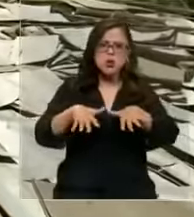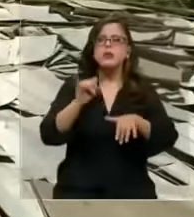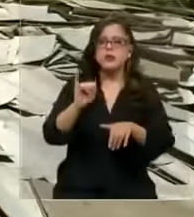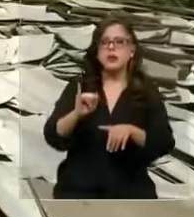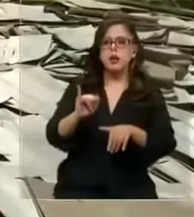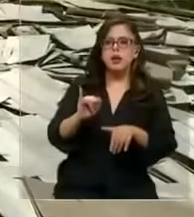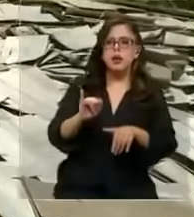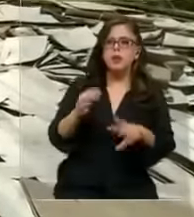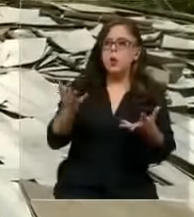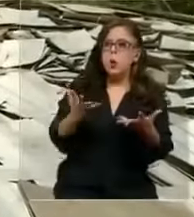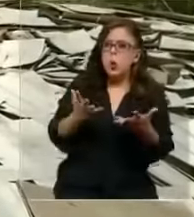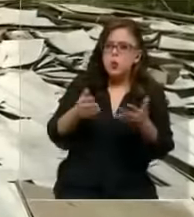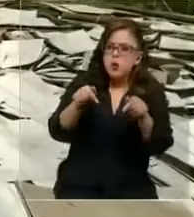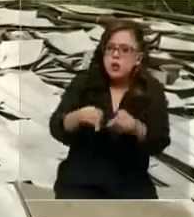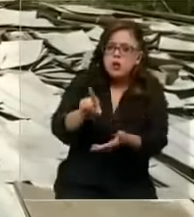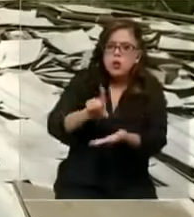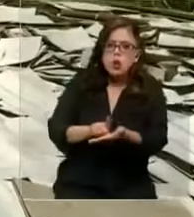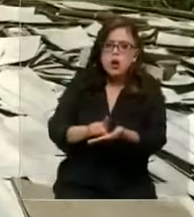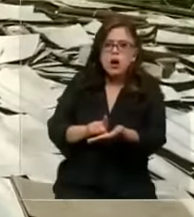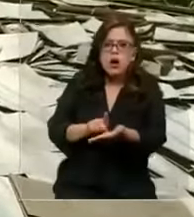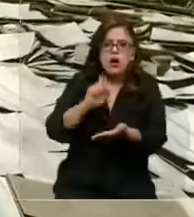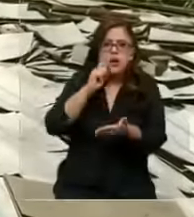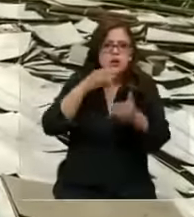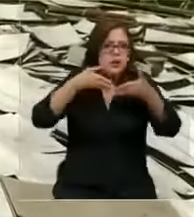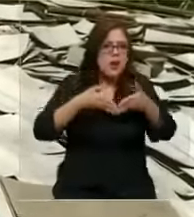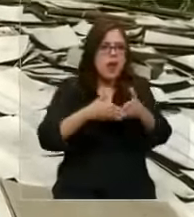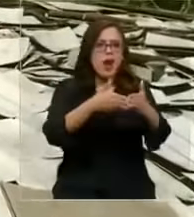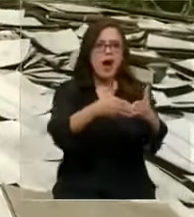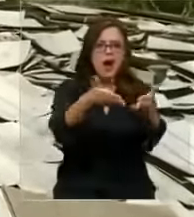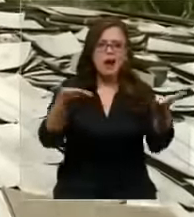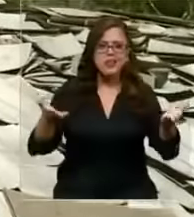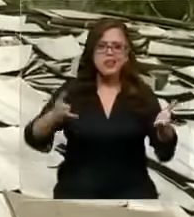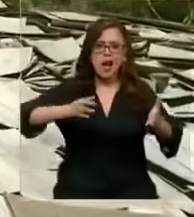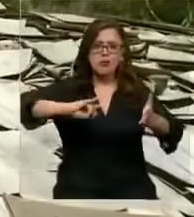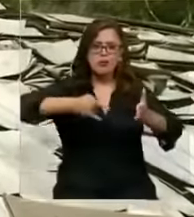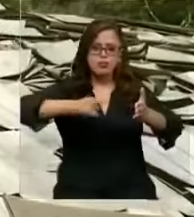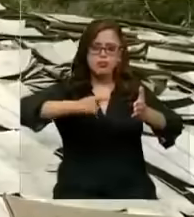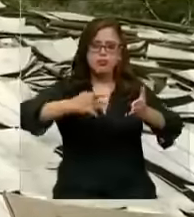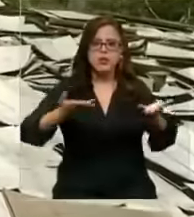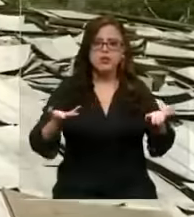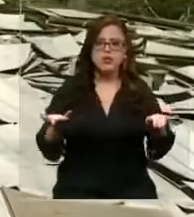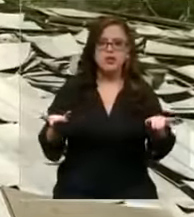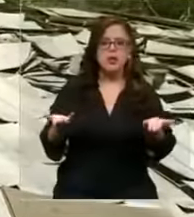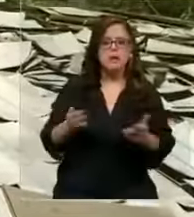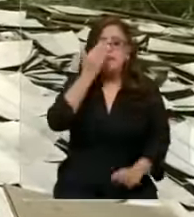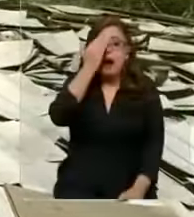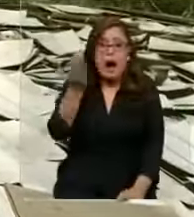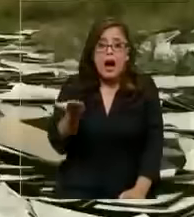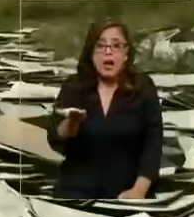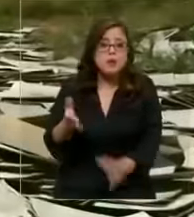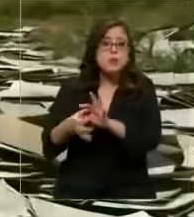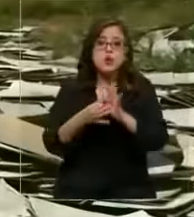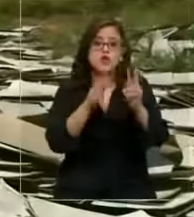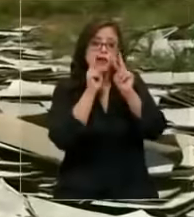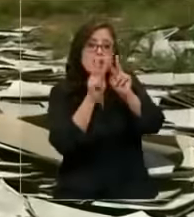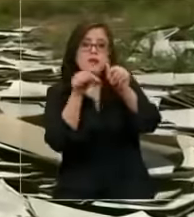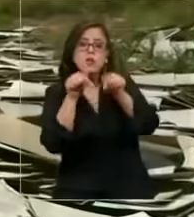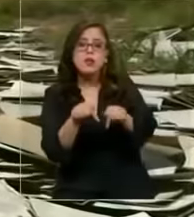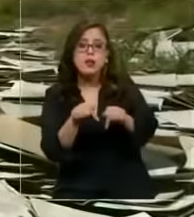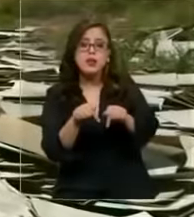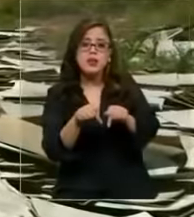que haya basura en un lugar donde antes, esto acá, pasaban lanchas antes? Exacto. Terrible, terrible, porque vemos que aquí